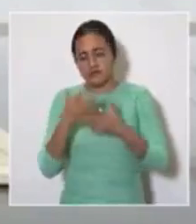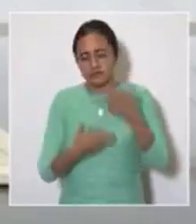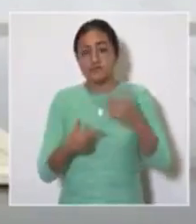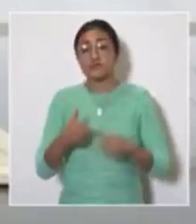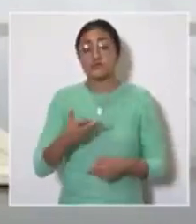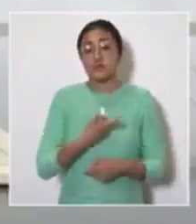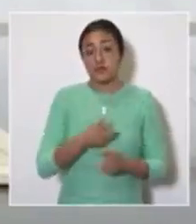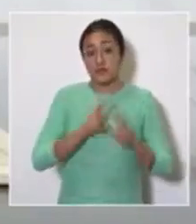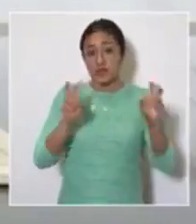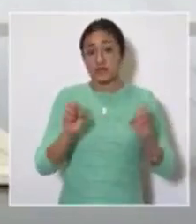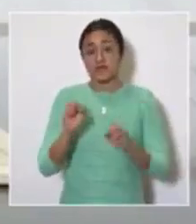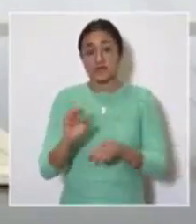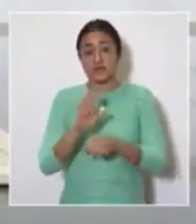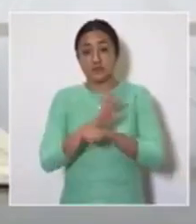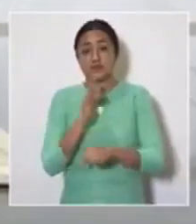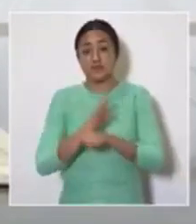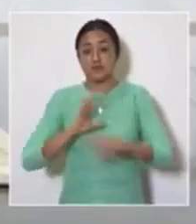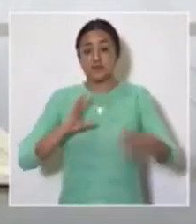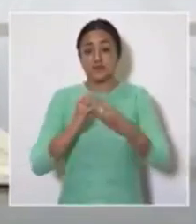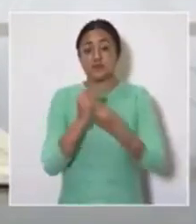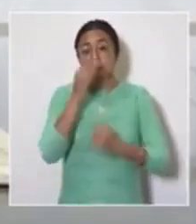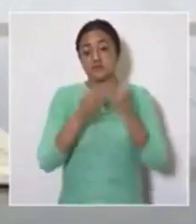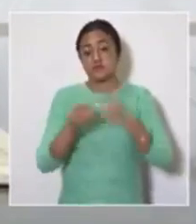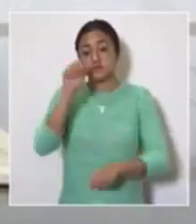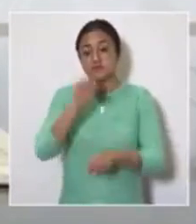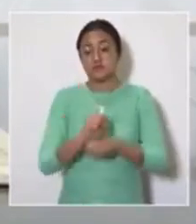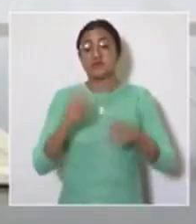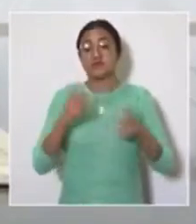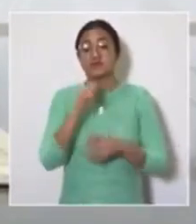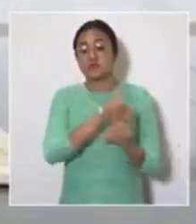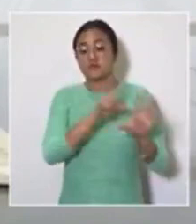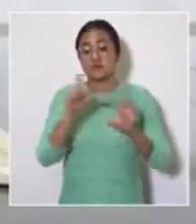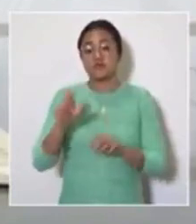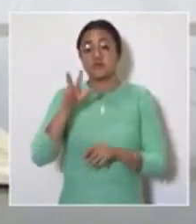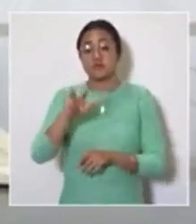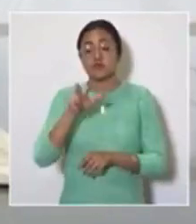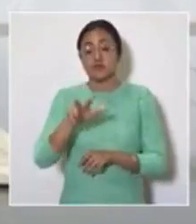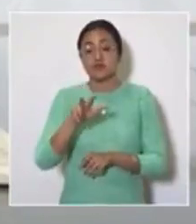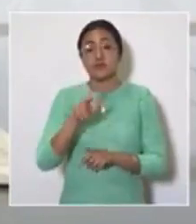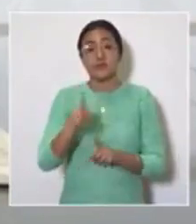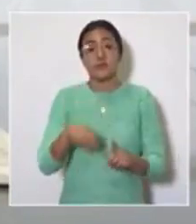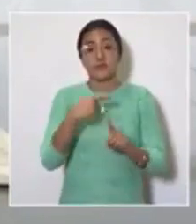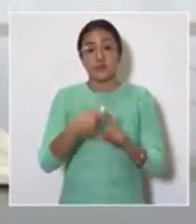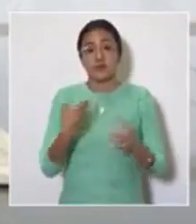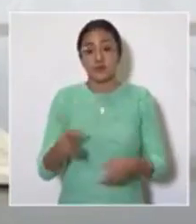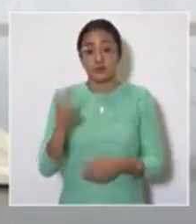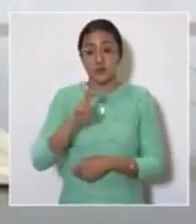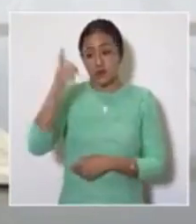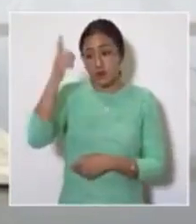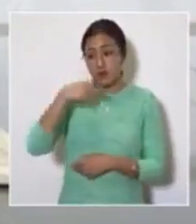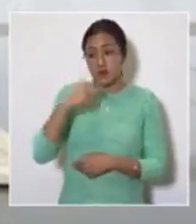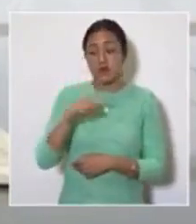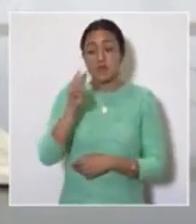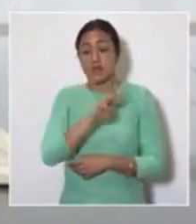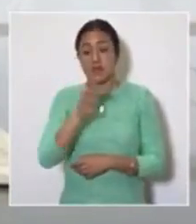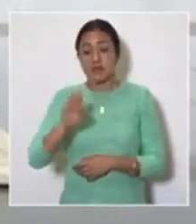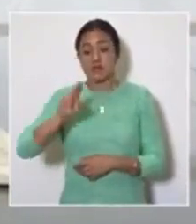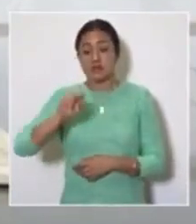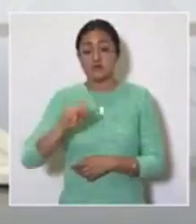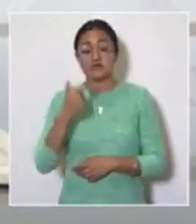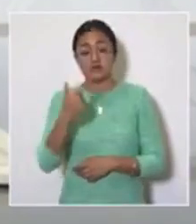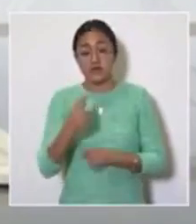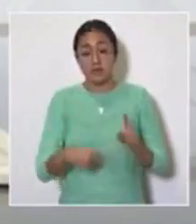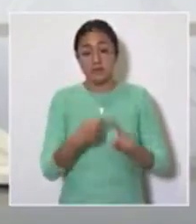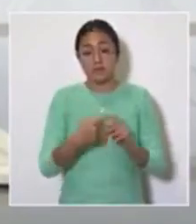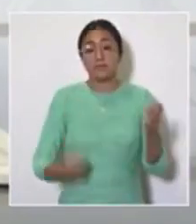Ya en tema COVID, en el acumulado del fin de semana, 718 casos, a corte del viernes por la noche,